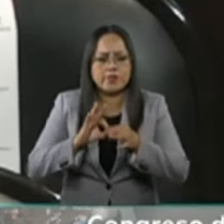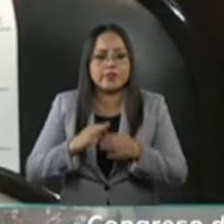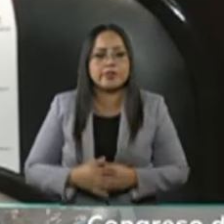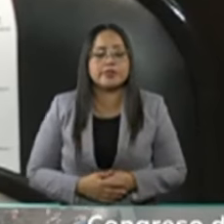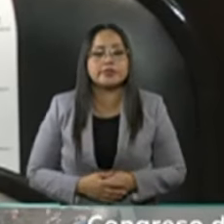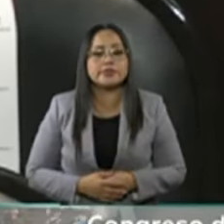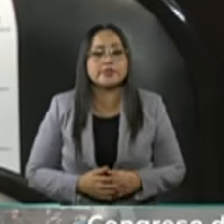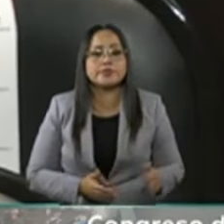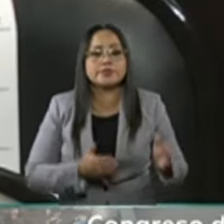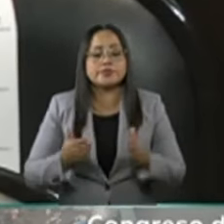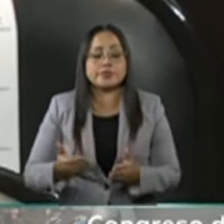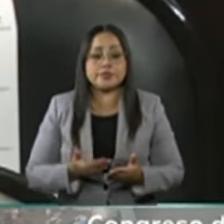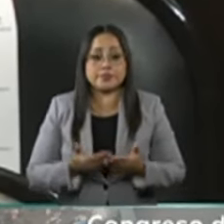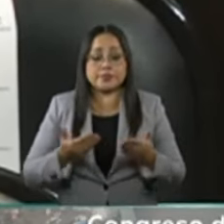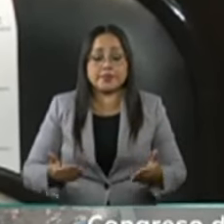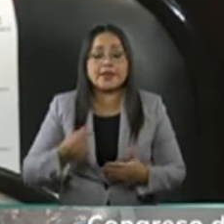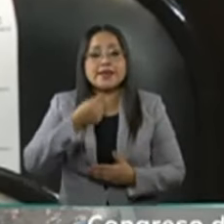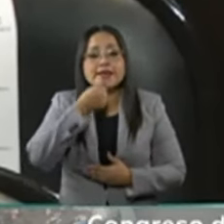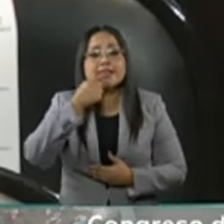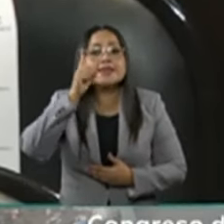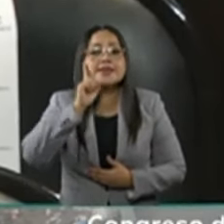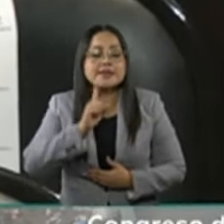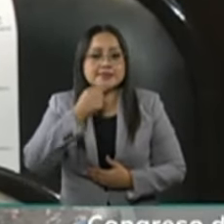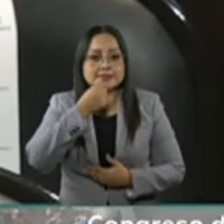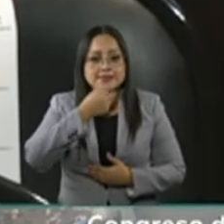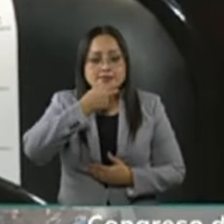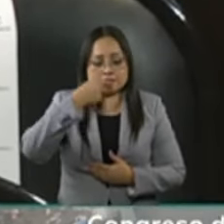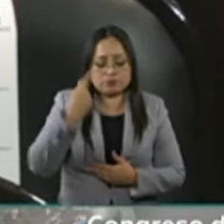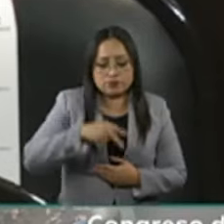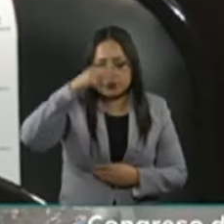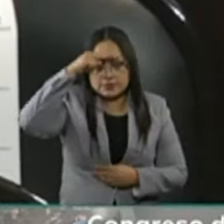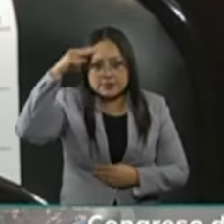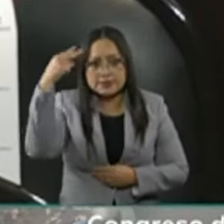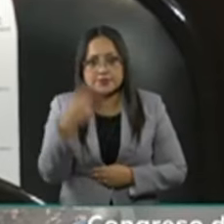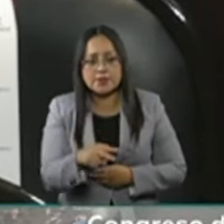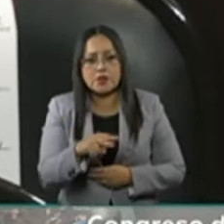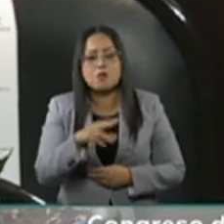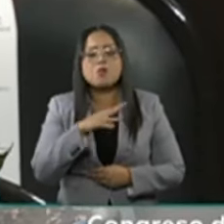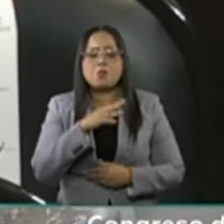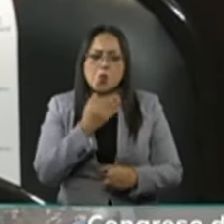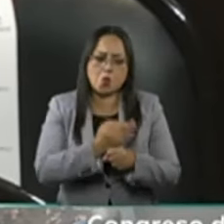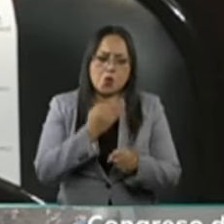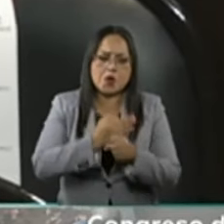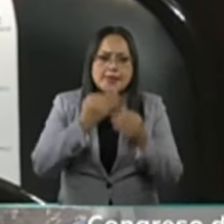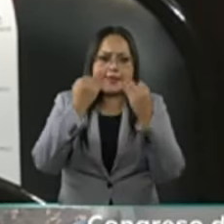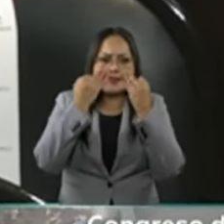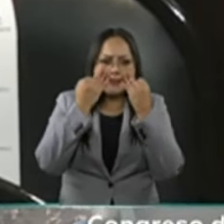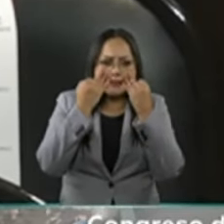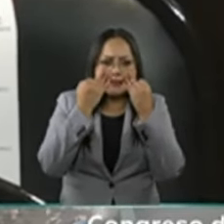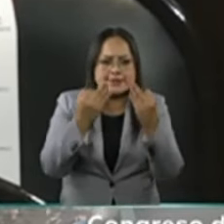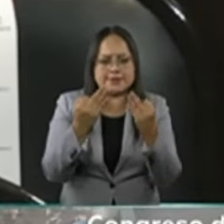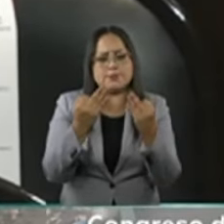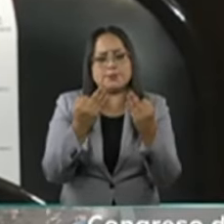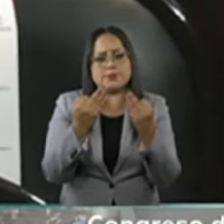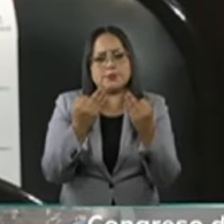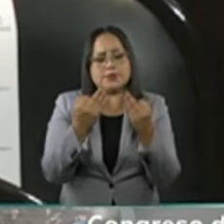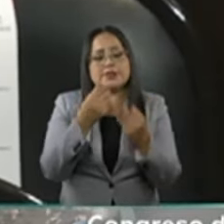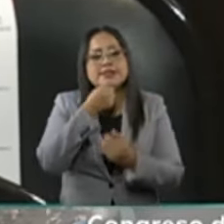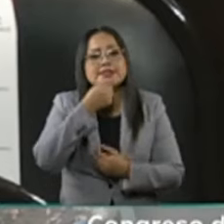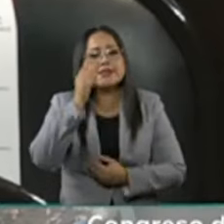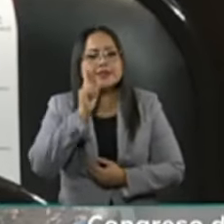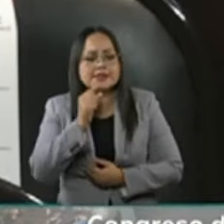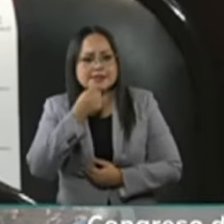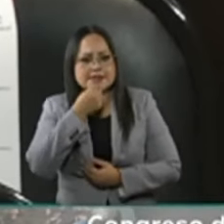Hoy, niñas y niños de todo México están siendo testigos de este momento, niñas y